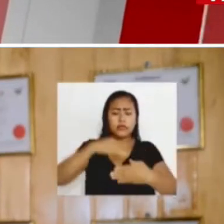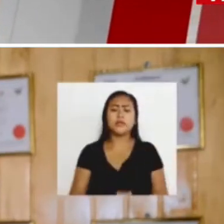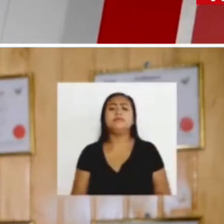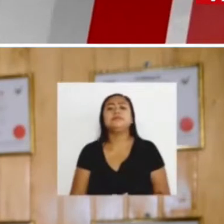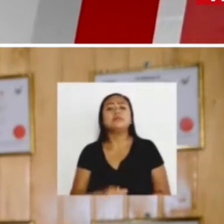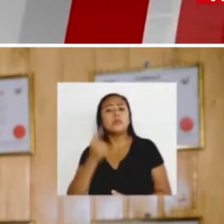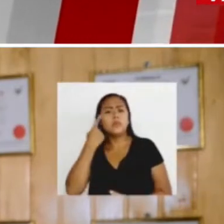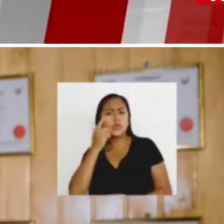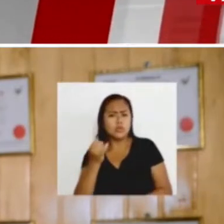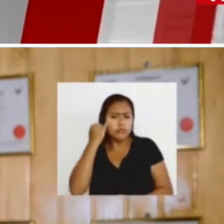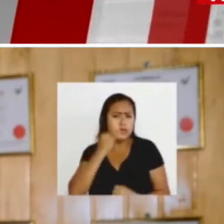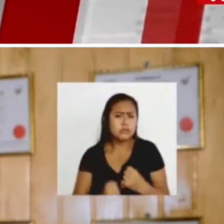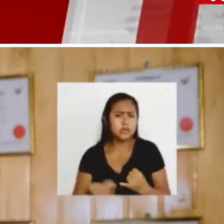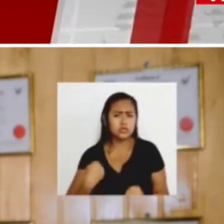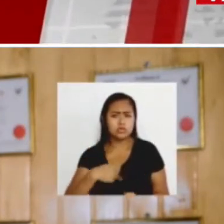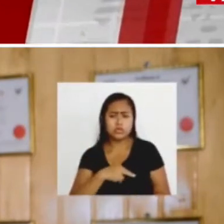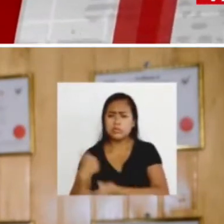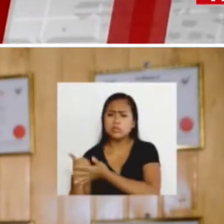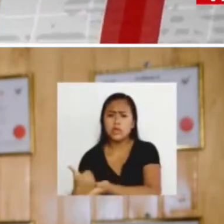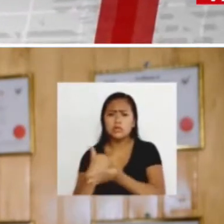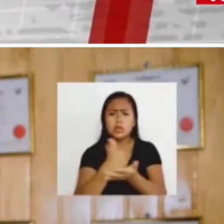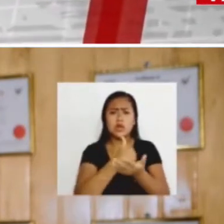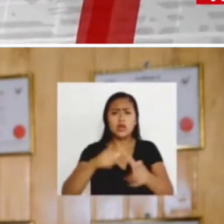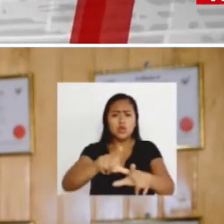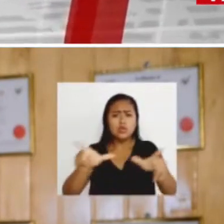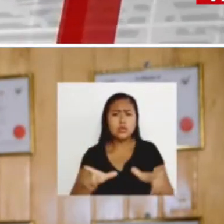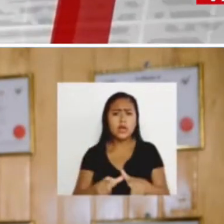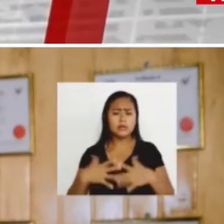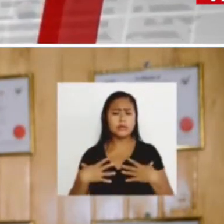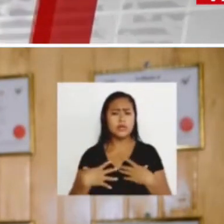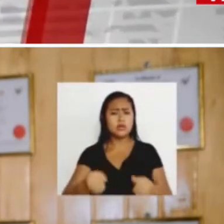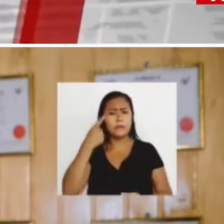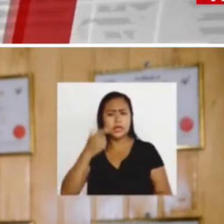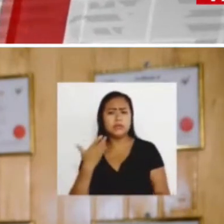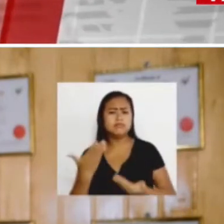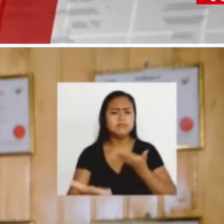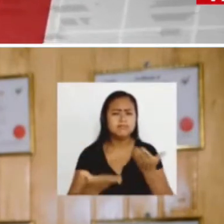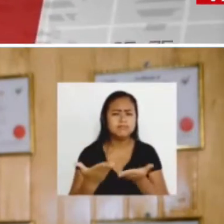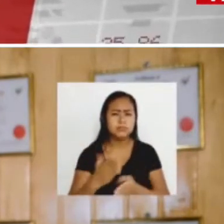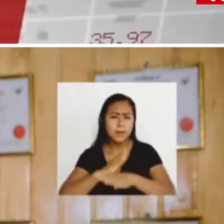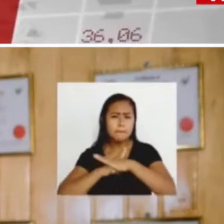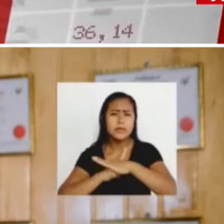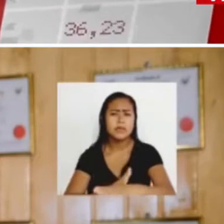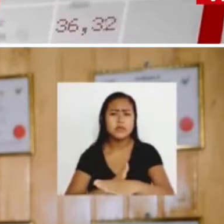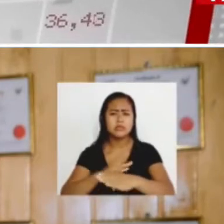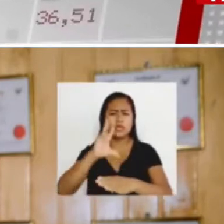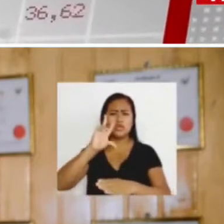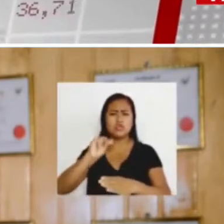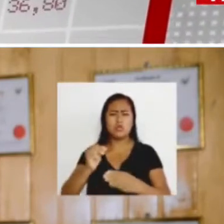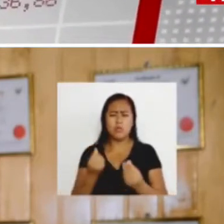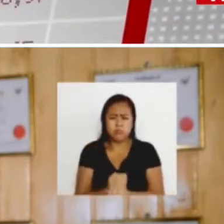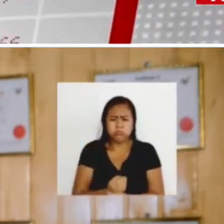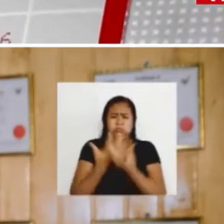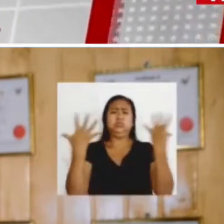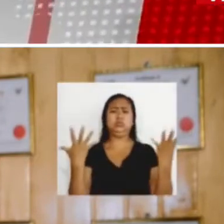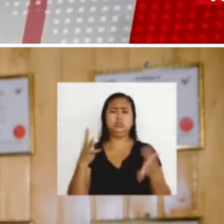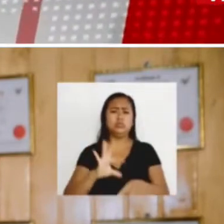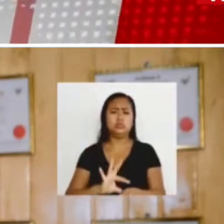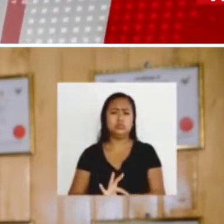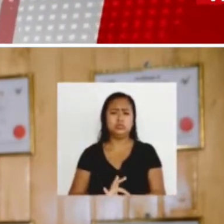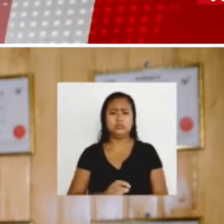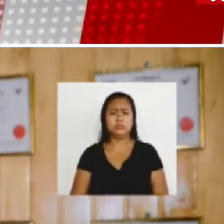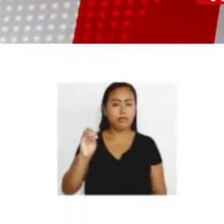2021. Pero además se ha planteado que en un eventual gobierno